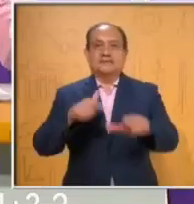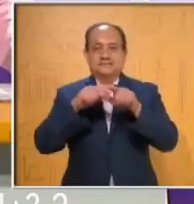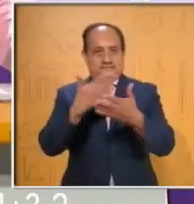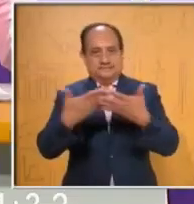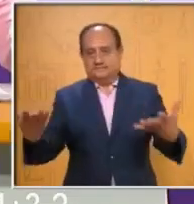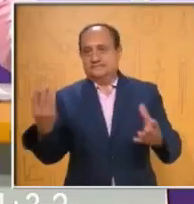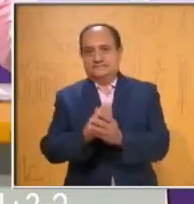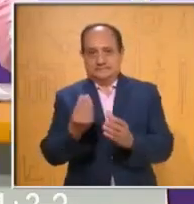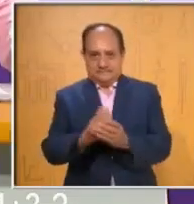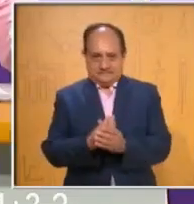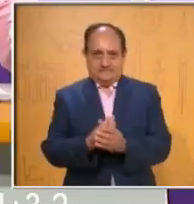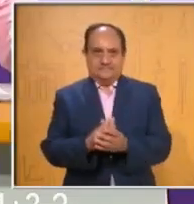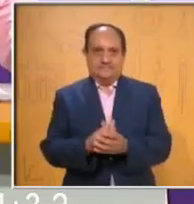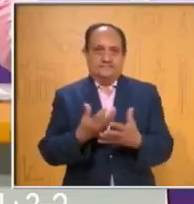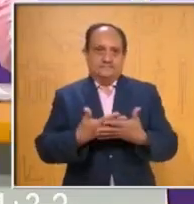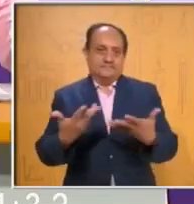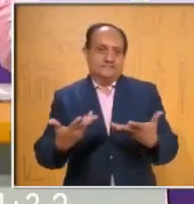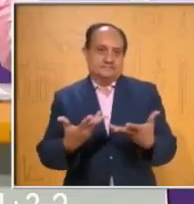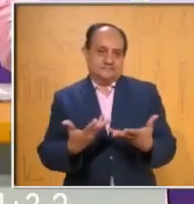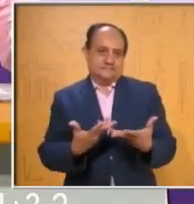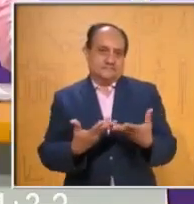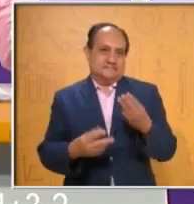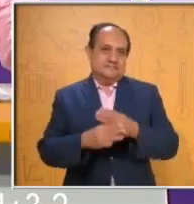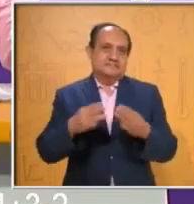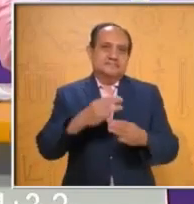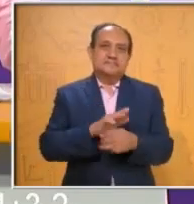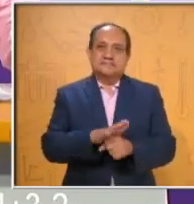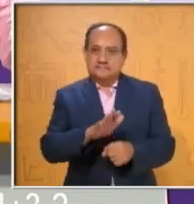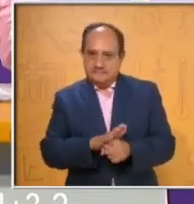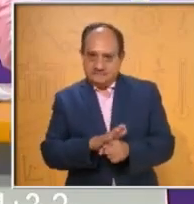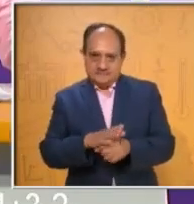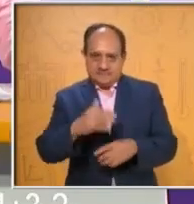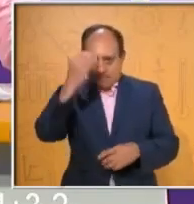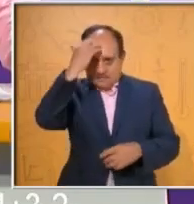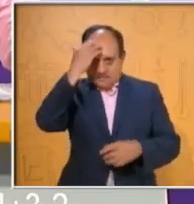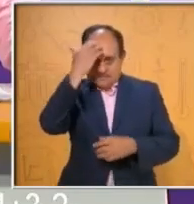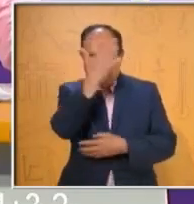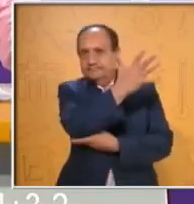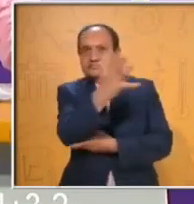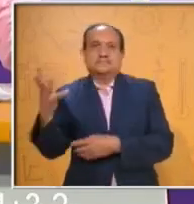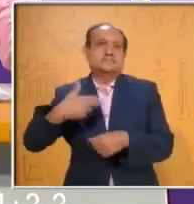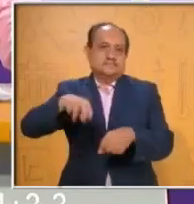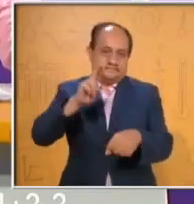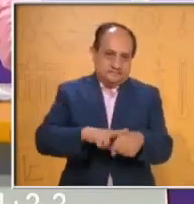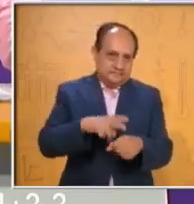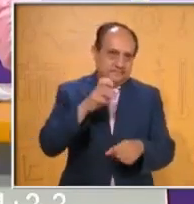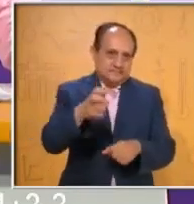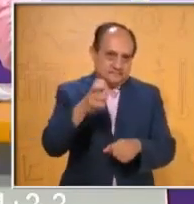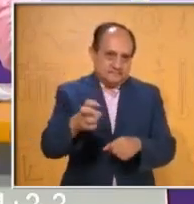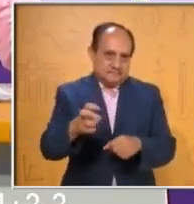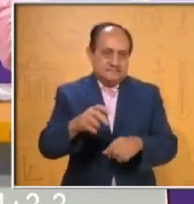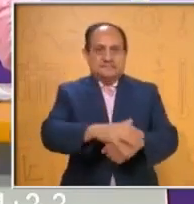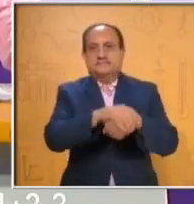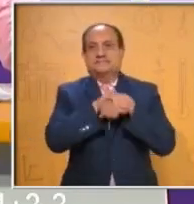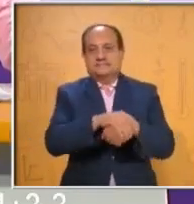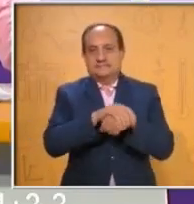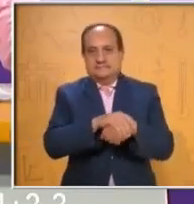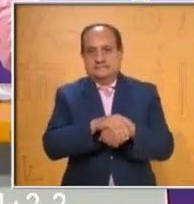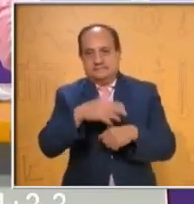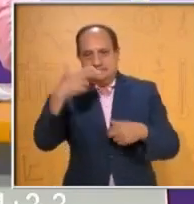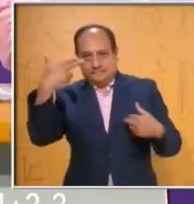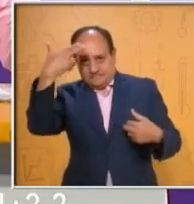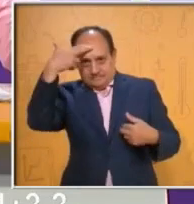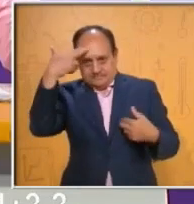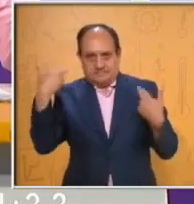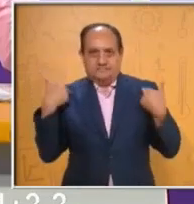Continuamos pues ahora en esa sección con la asignatura de Ciencias Naturales, lo cual, bueno, pues también queremos saludar al maestro